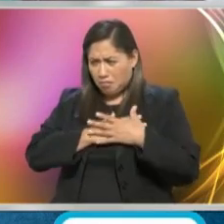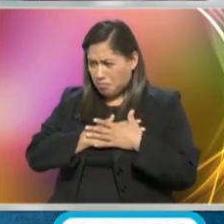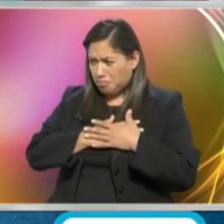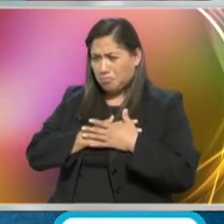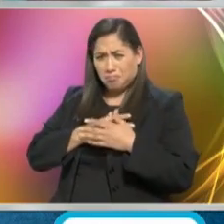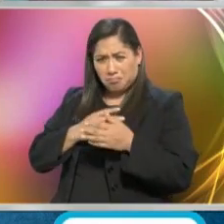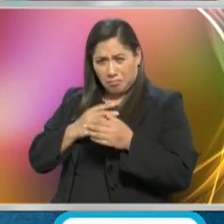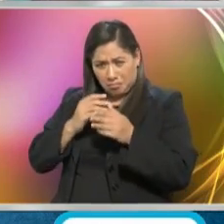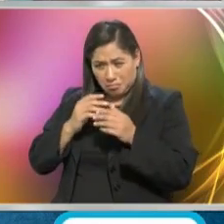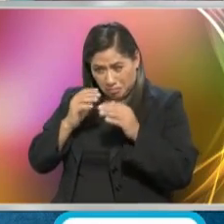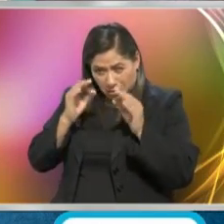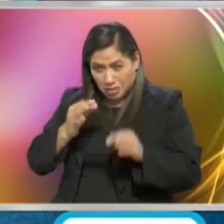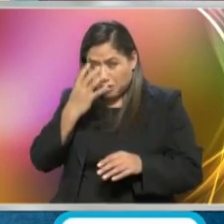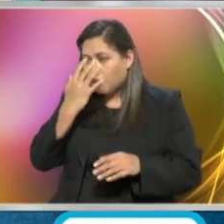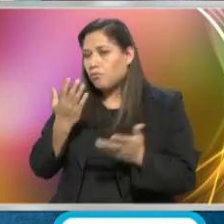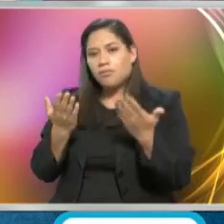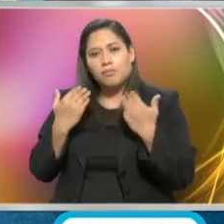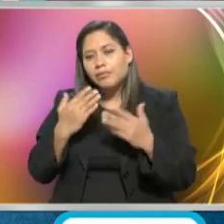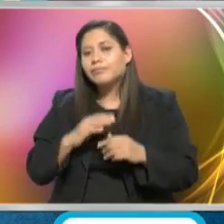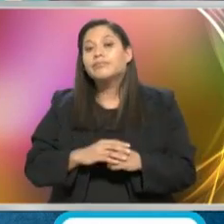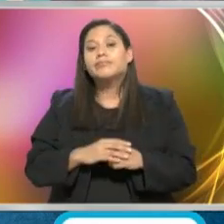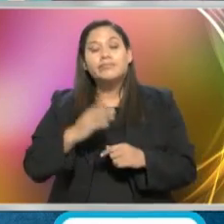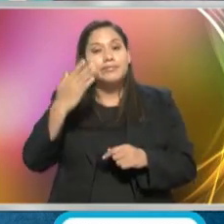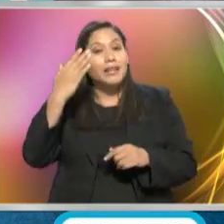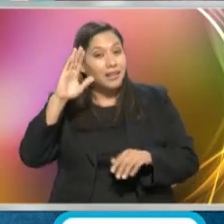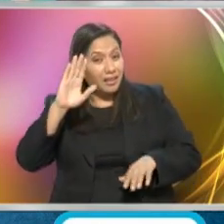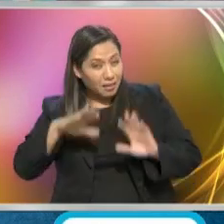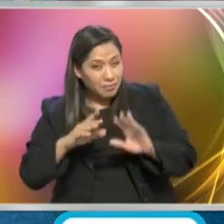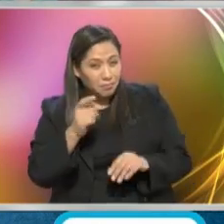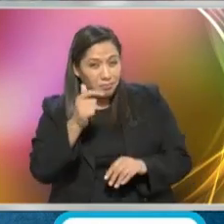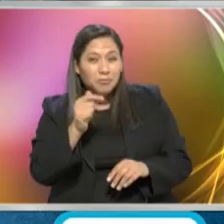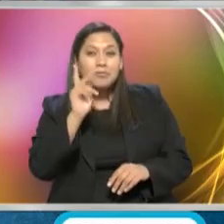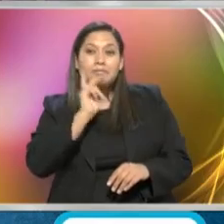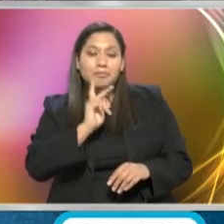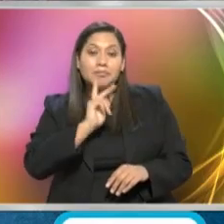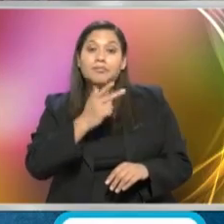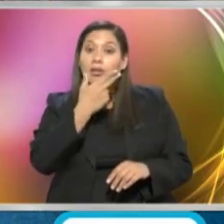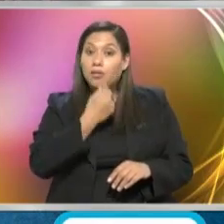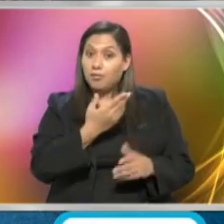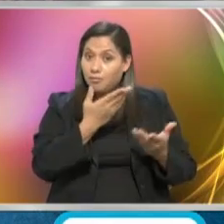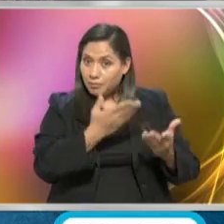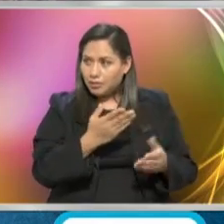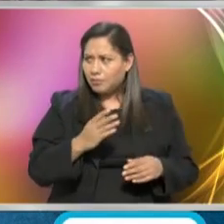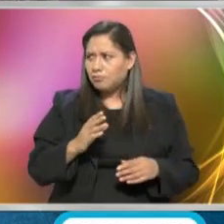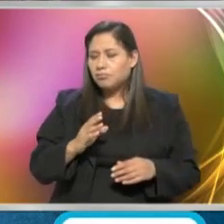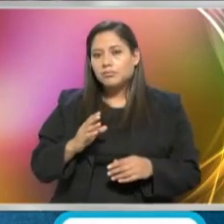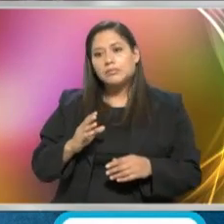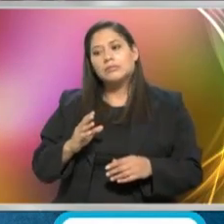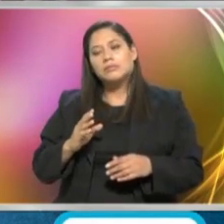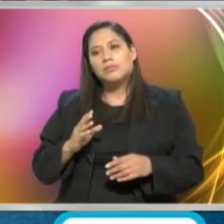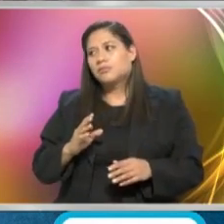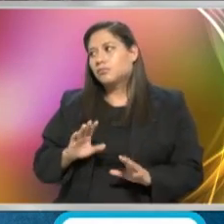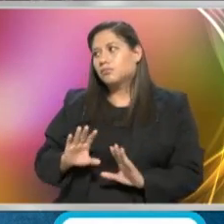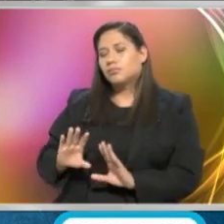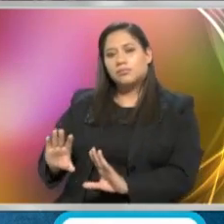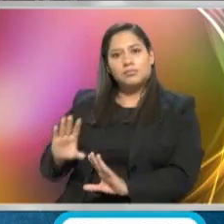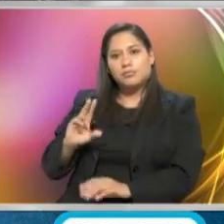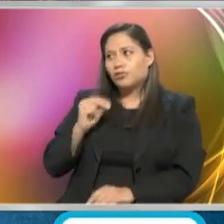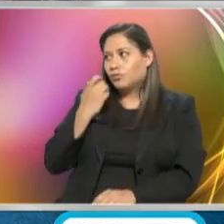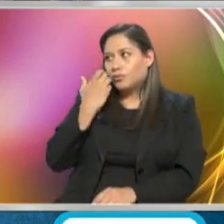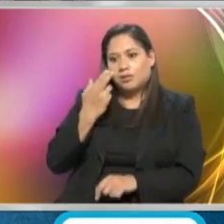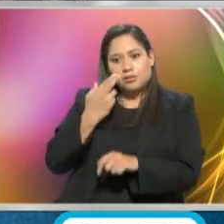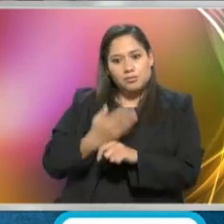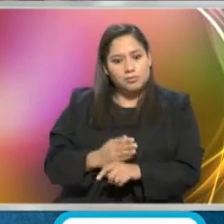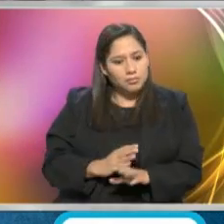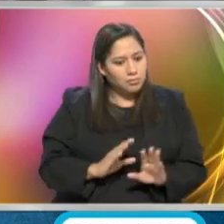esta situación, ¿qué pasa? Obviamente es poco probable que el hombre quiera, o sea, en muchos casos no quiere hacerse responsable o